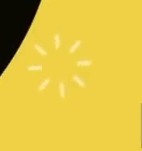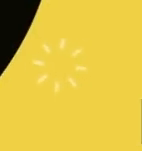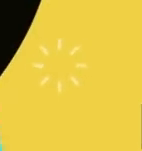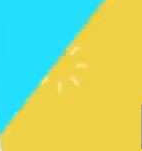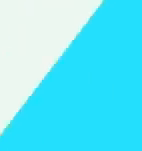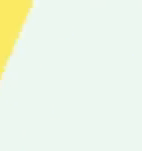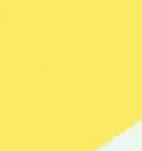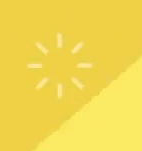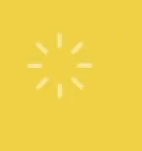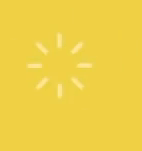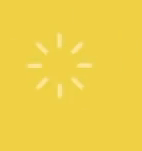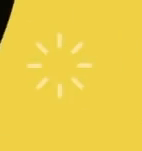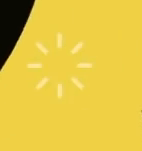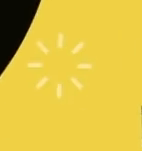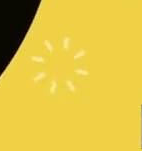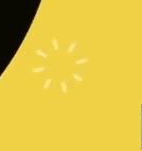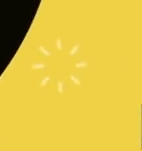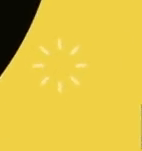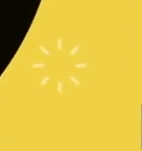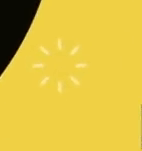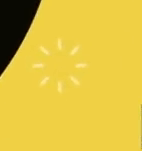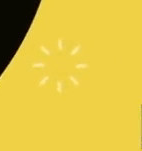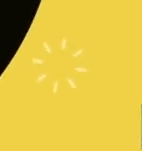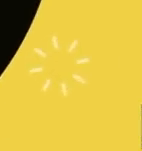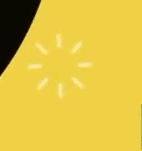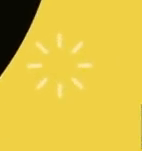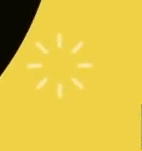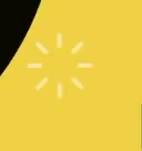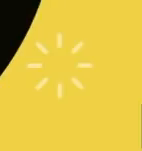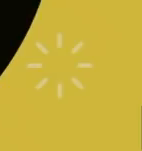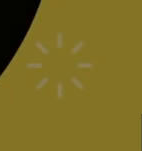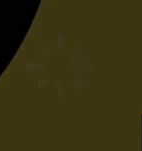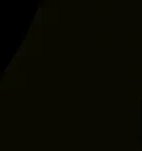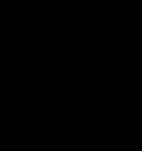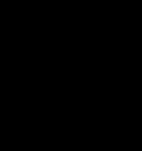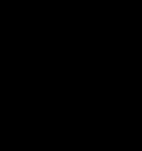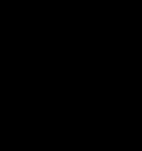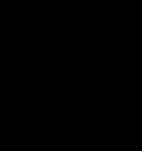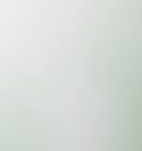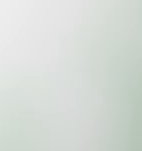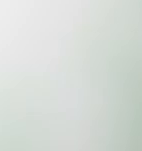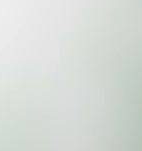Quédate en la casa, que en La Iguana nos quedamos contigo para informarte.